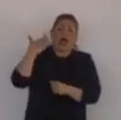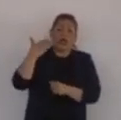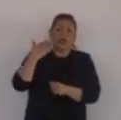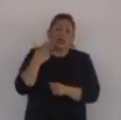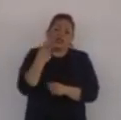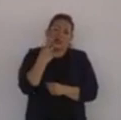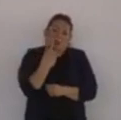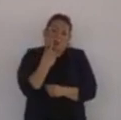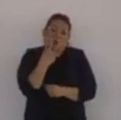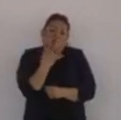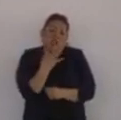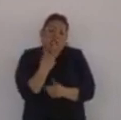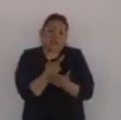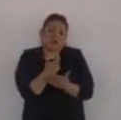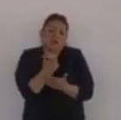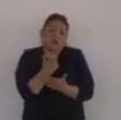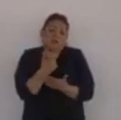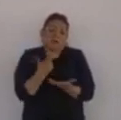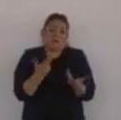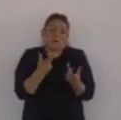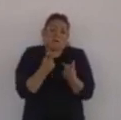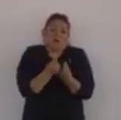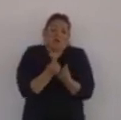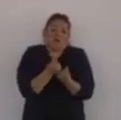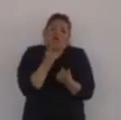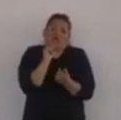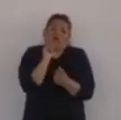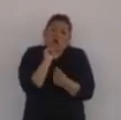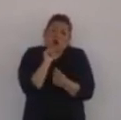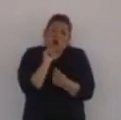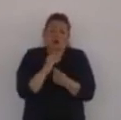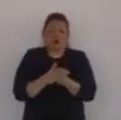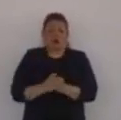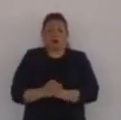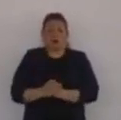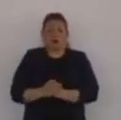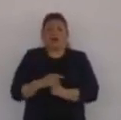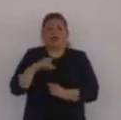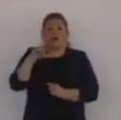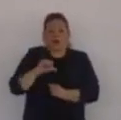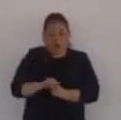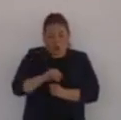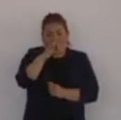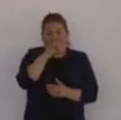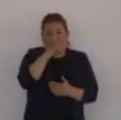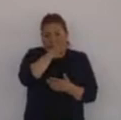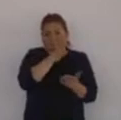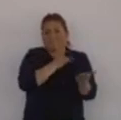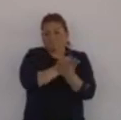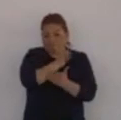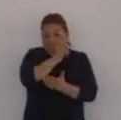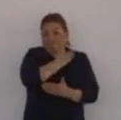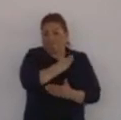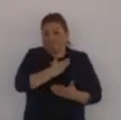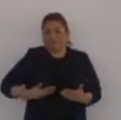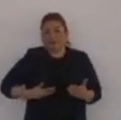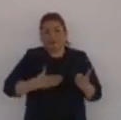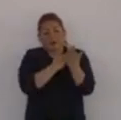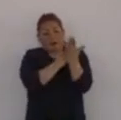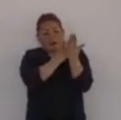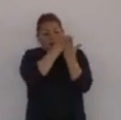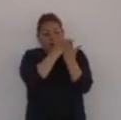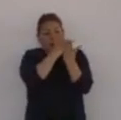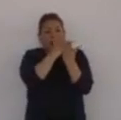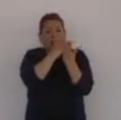aumentaba 2 o 3 pesos cada año. Y ahora el presidente decidió que el salario mínimo tuviera